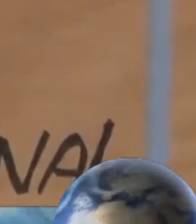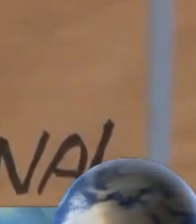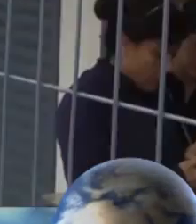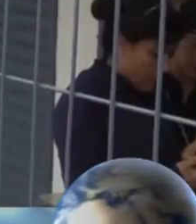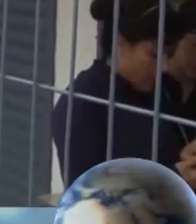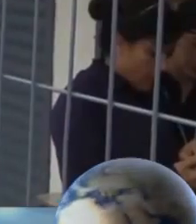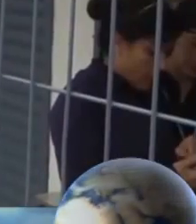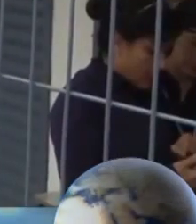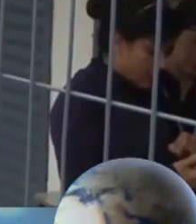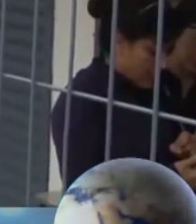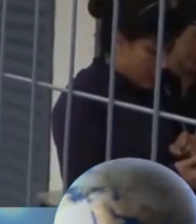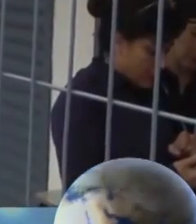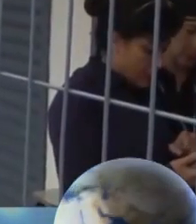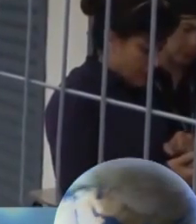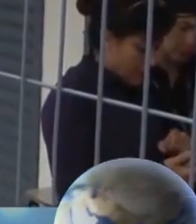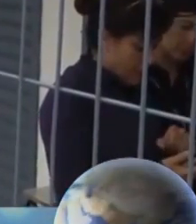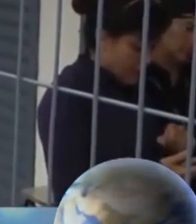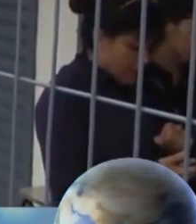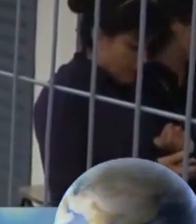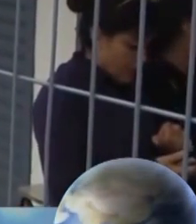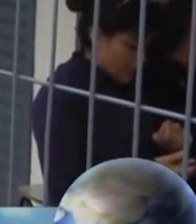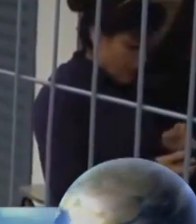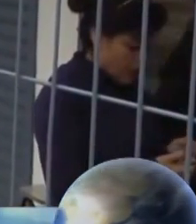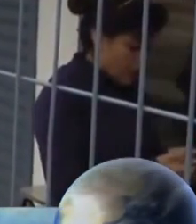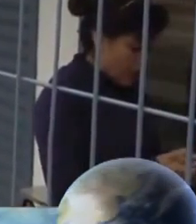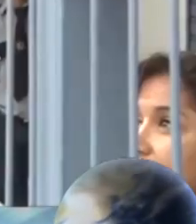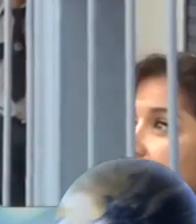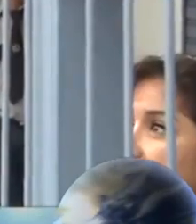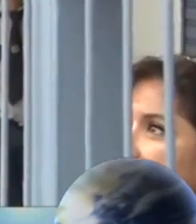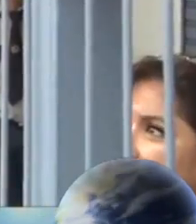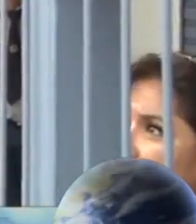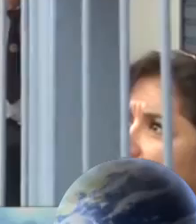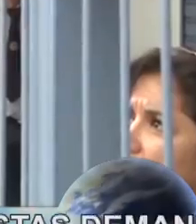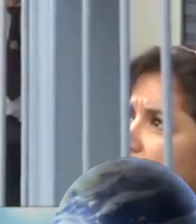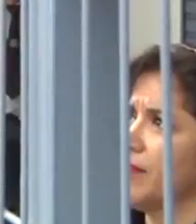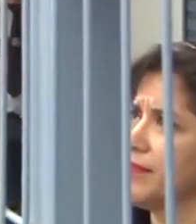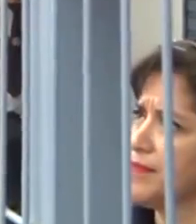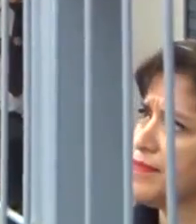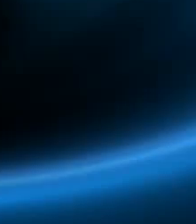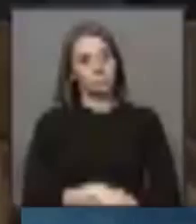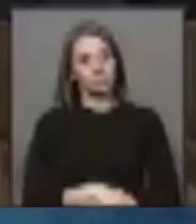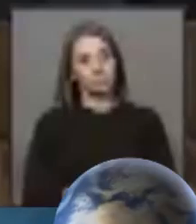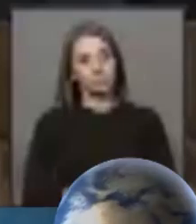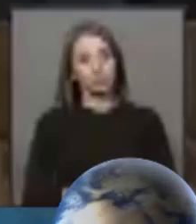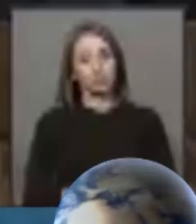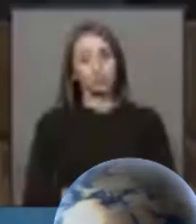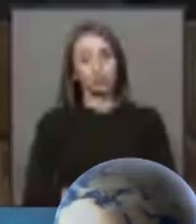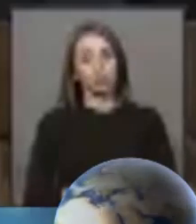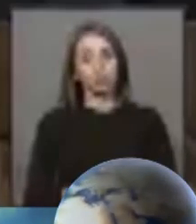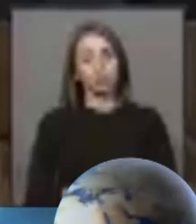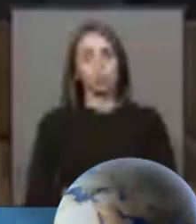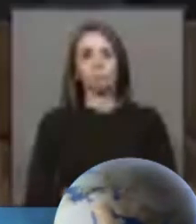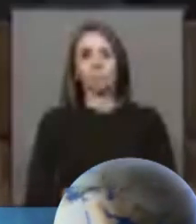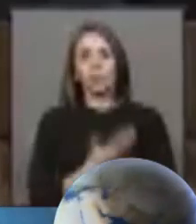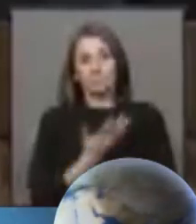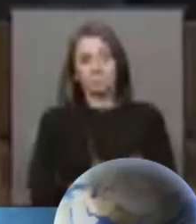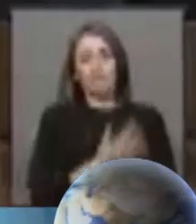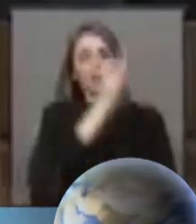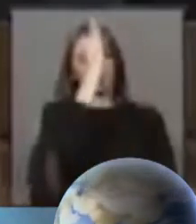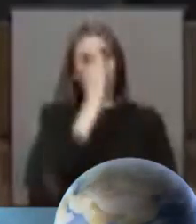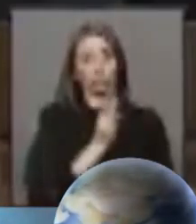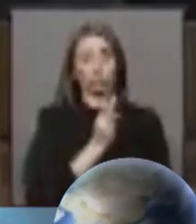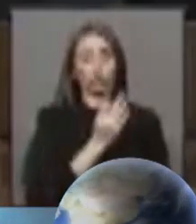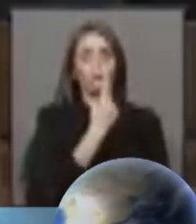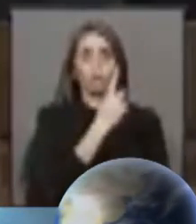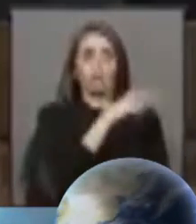unión civil es altamente discriminatorio con millones de personas que requieren realizar otros trámites. Destinar cientos de